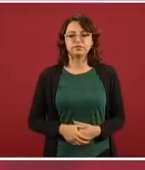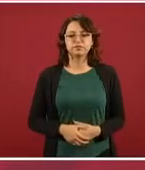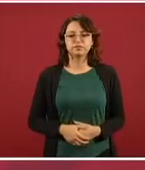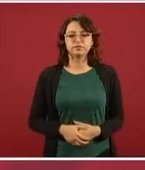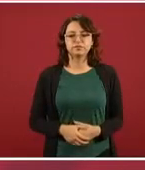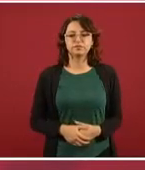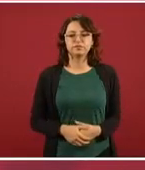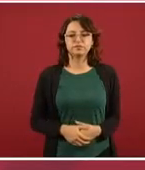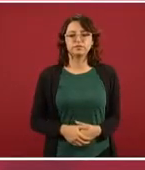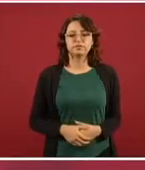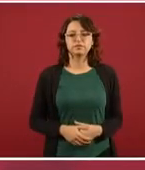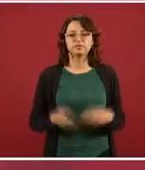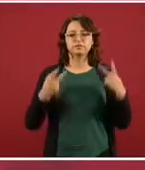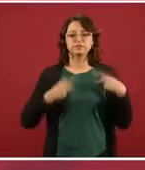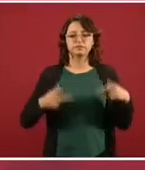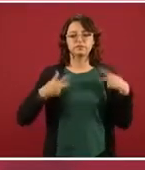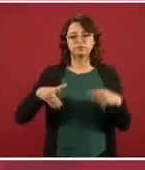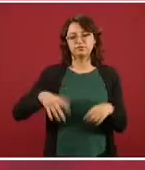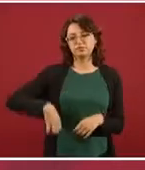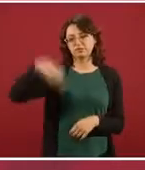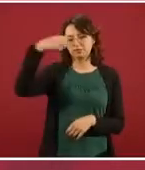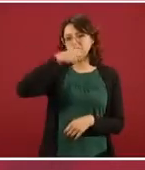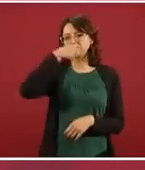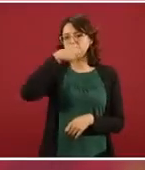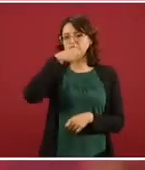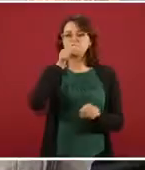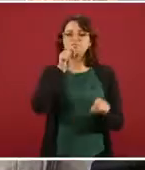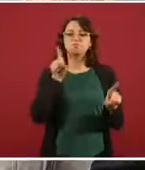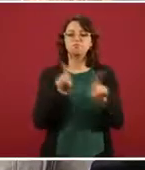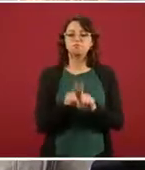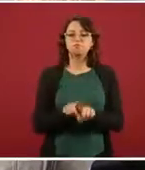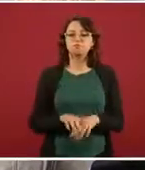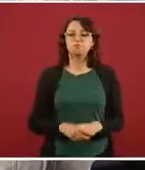y a los adultos mayores, ¿no?